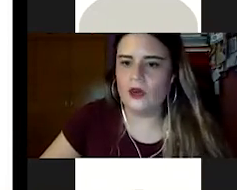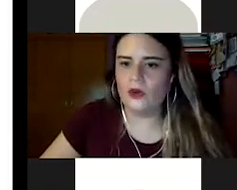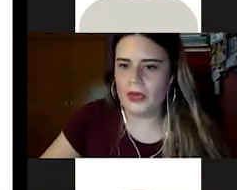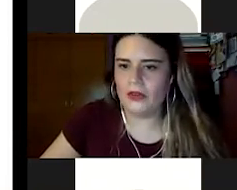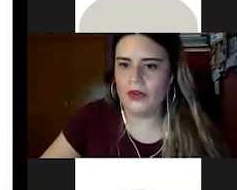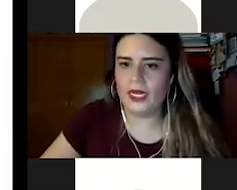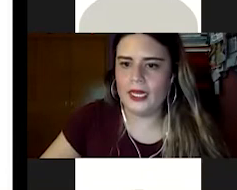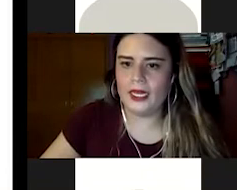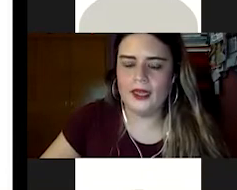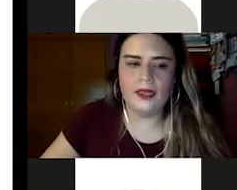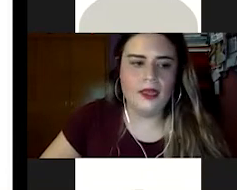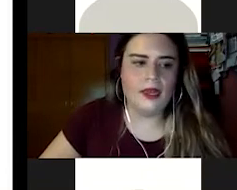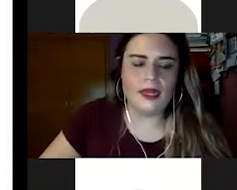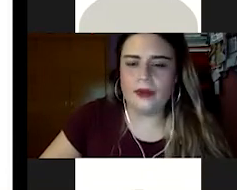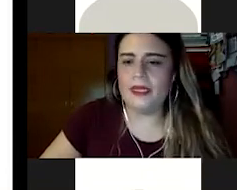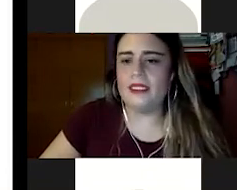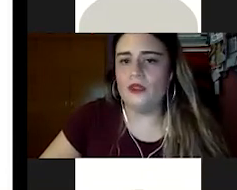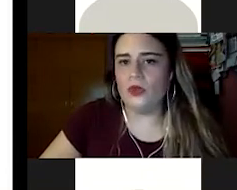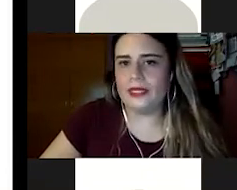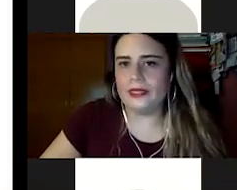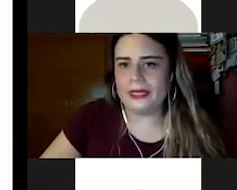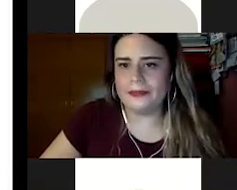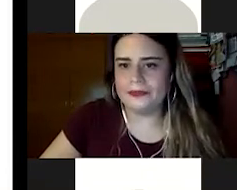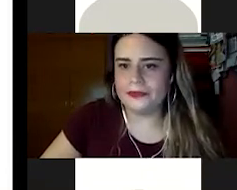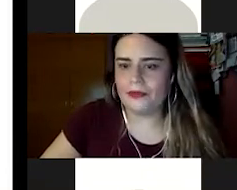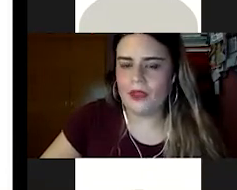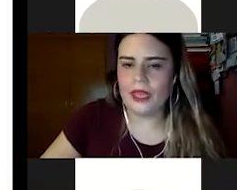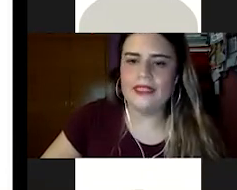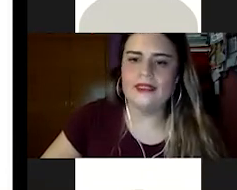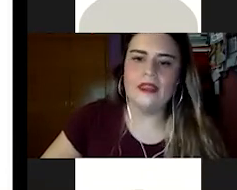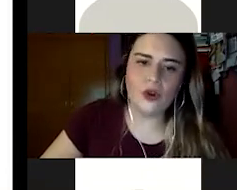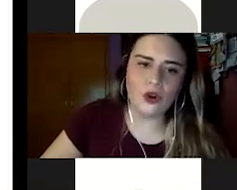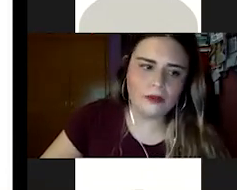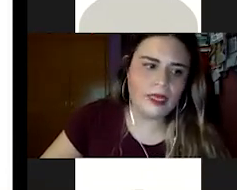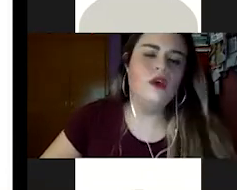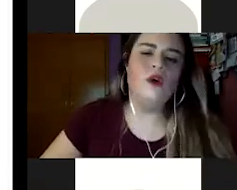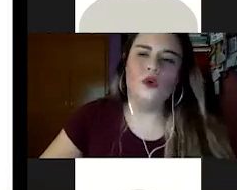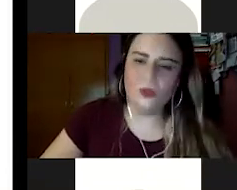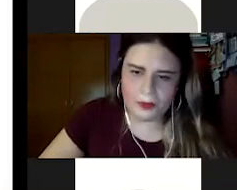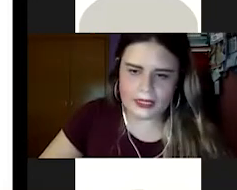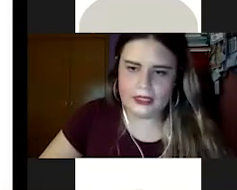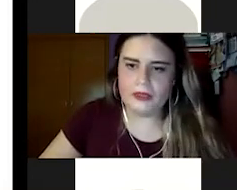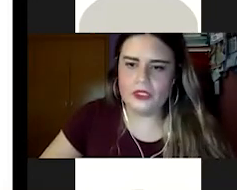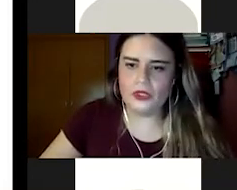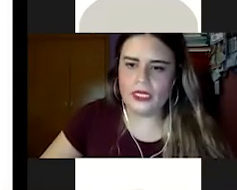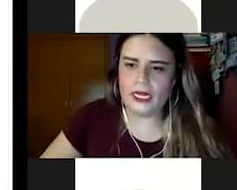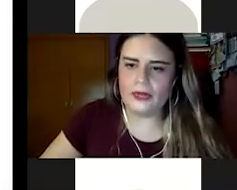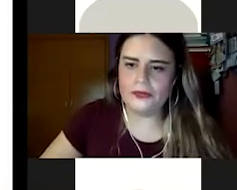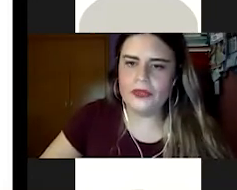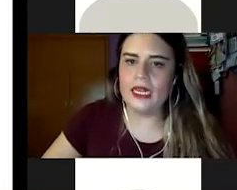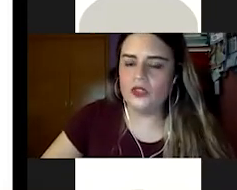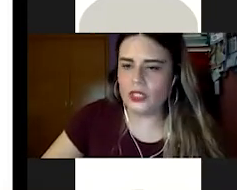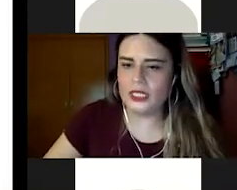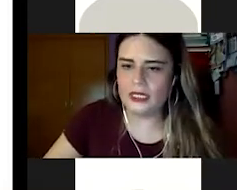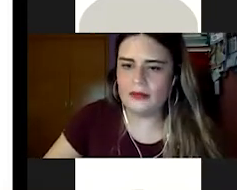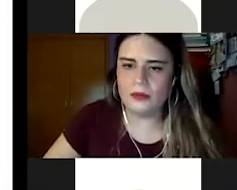de Economía fue la que presentó este informe. Hubo participación de